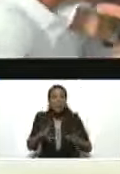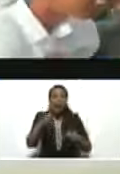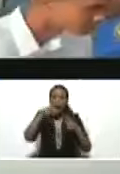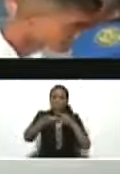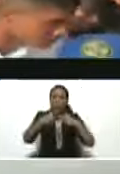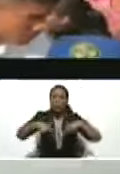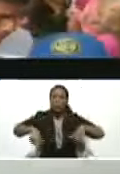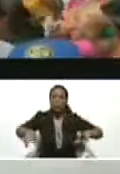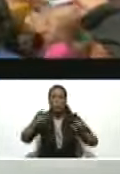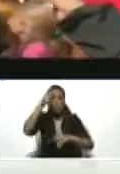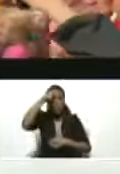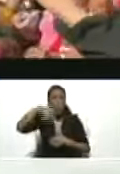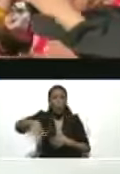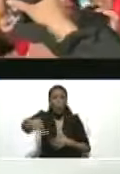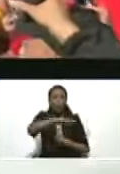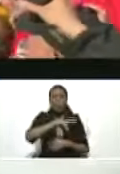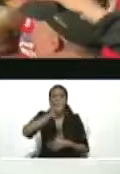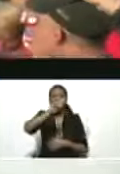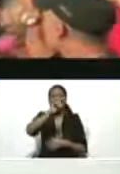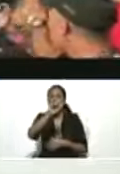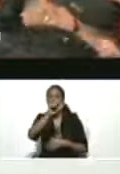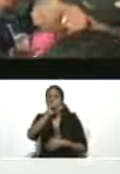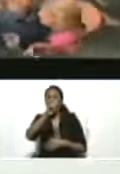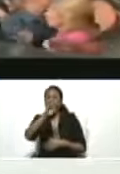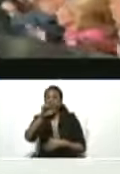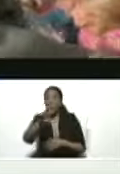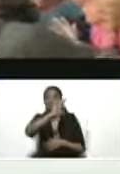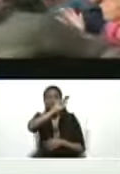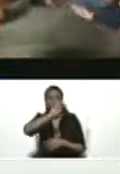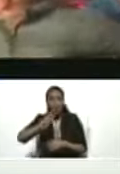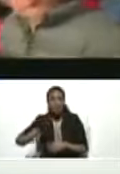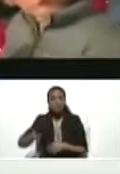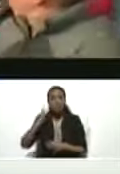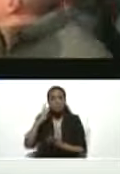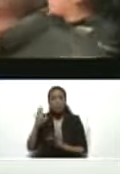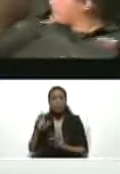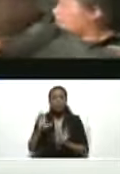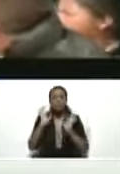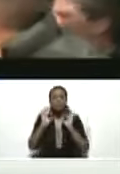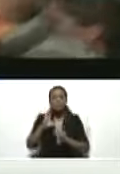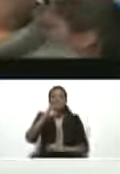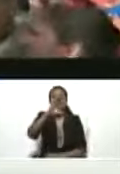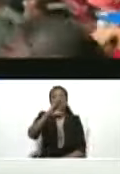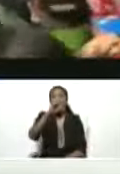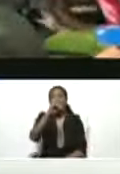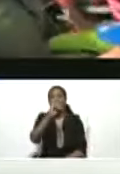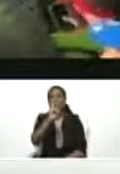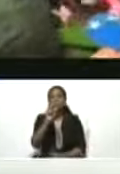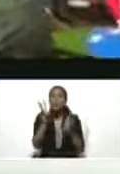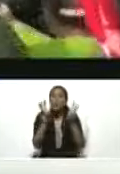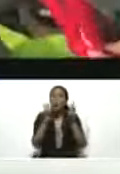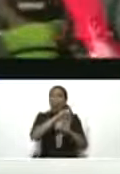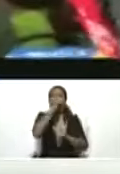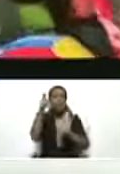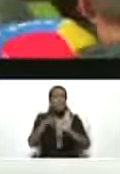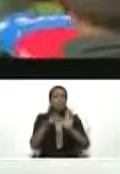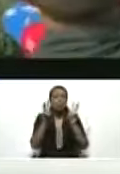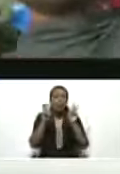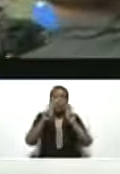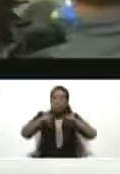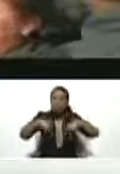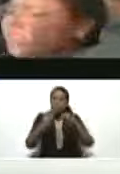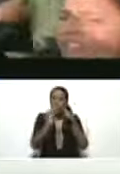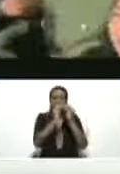al pueblo de Valera a esta comunidad tan hermosa su cdi de paquete totalmente